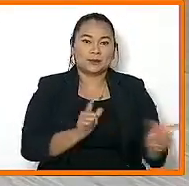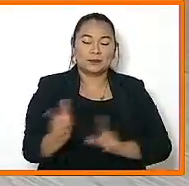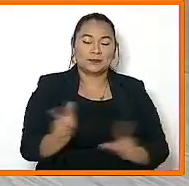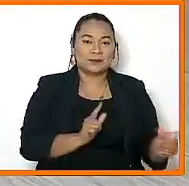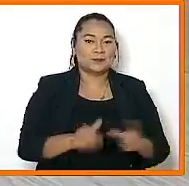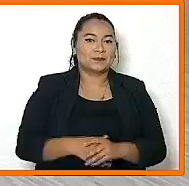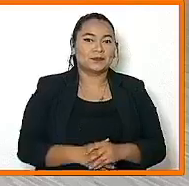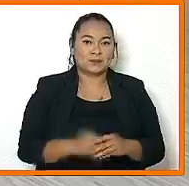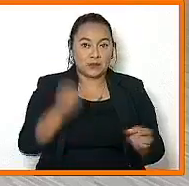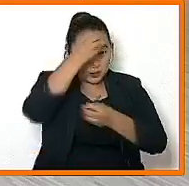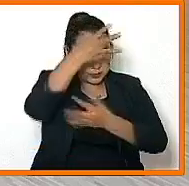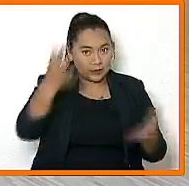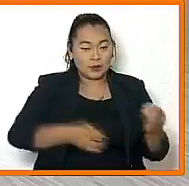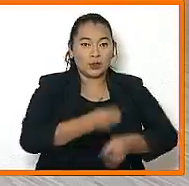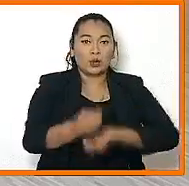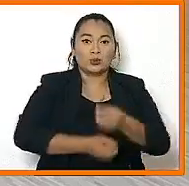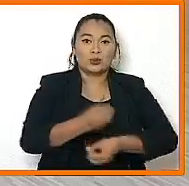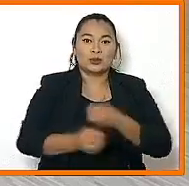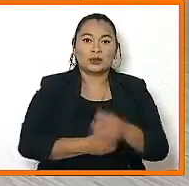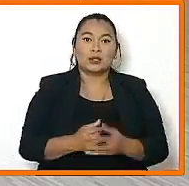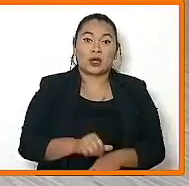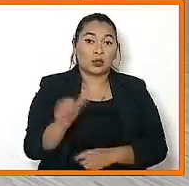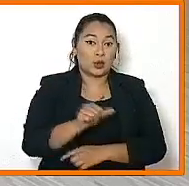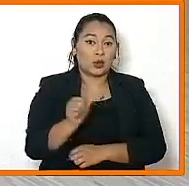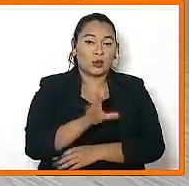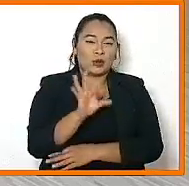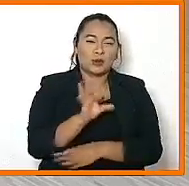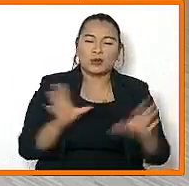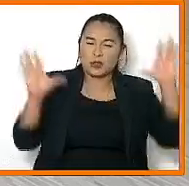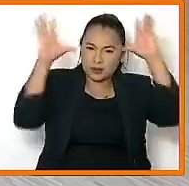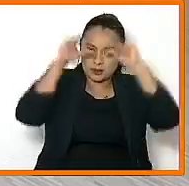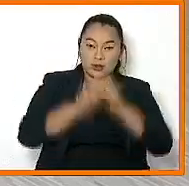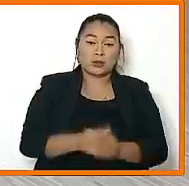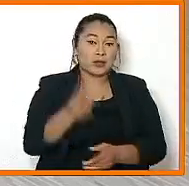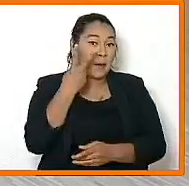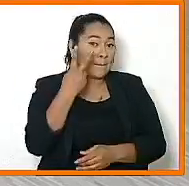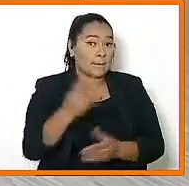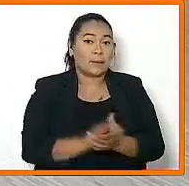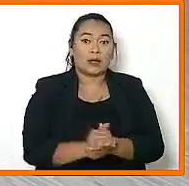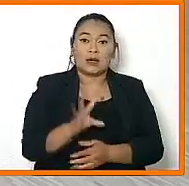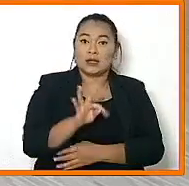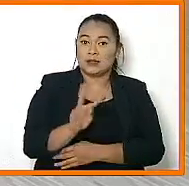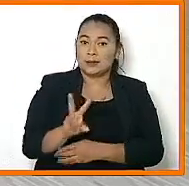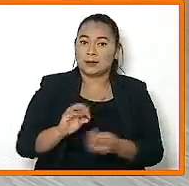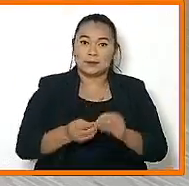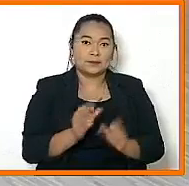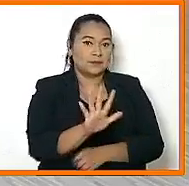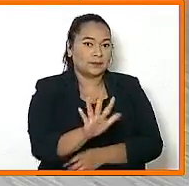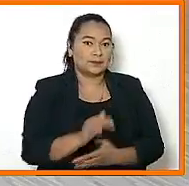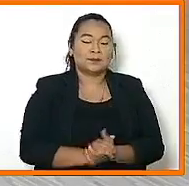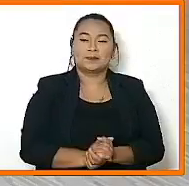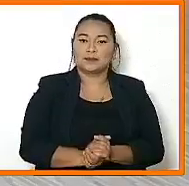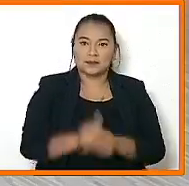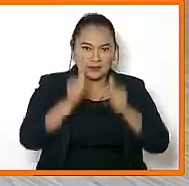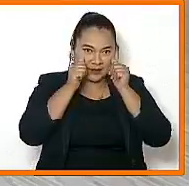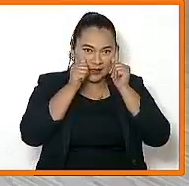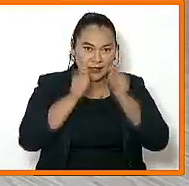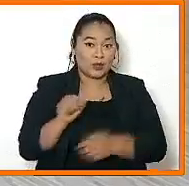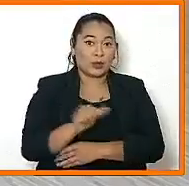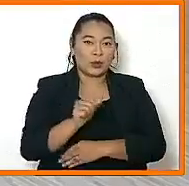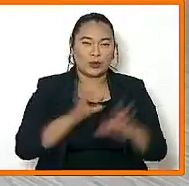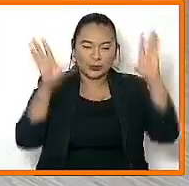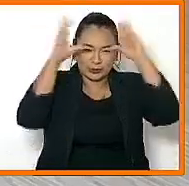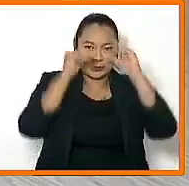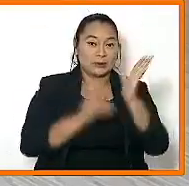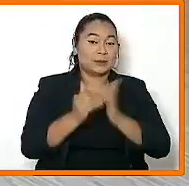incorporadas, te comento que nuestro sorteo de las 9 en punto de la noche se estará transmitiendo por Canal 5. Así que atentos de tu noche millonaria del